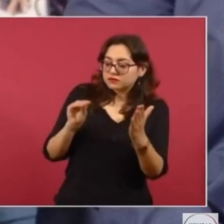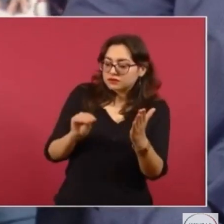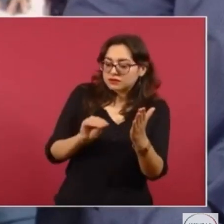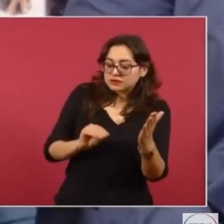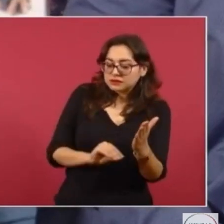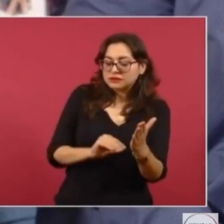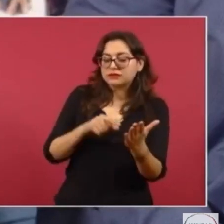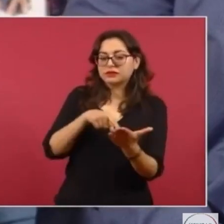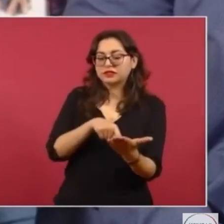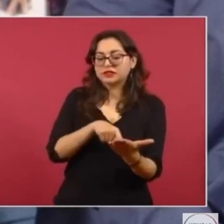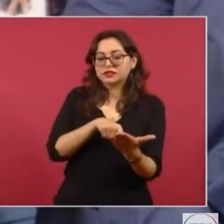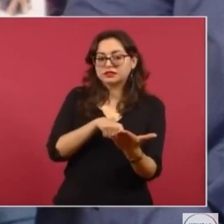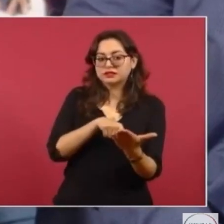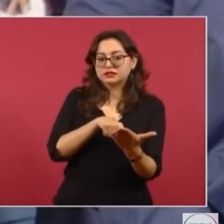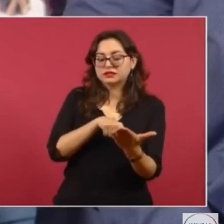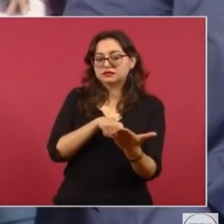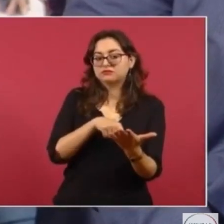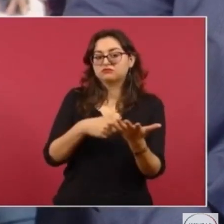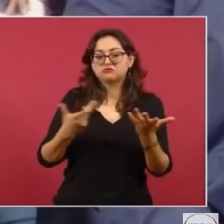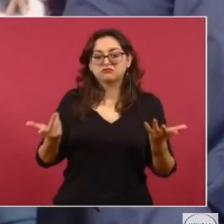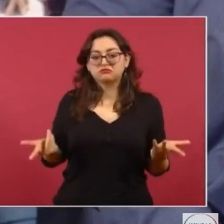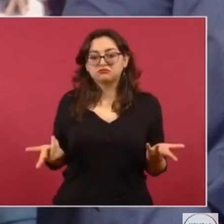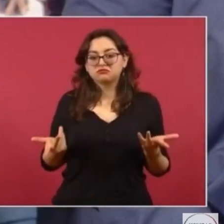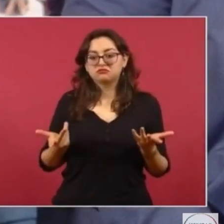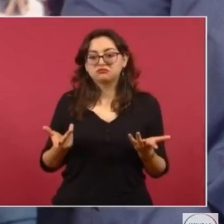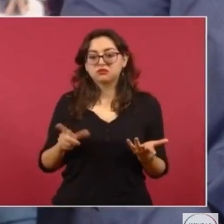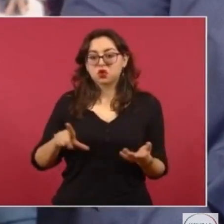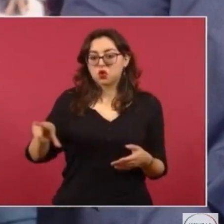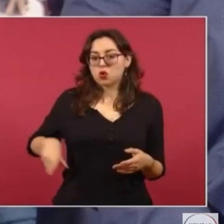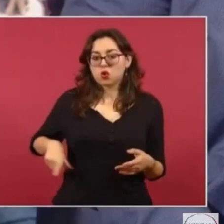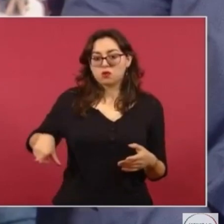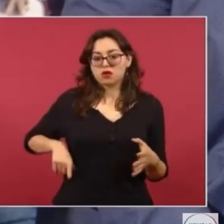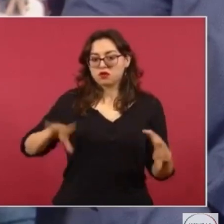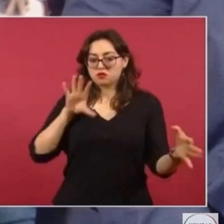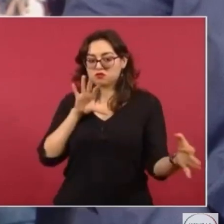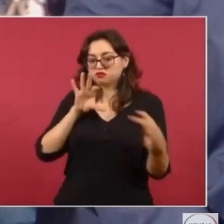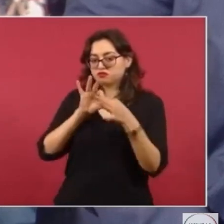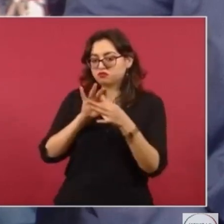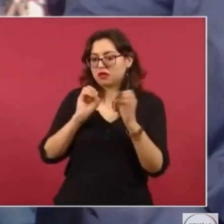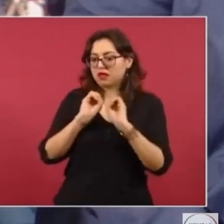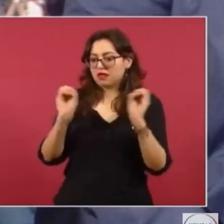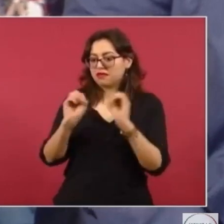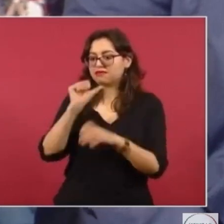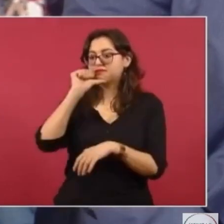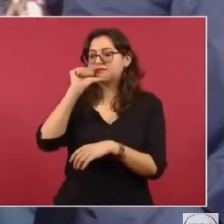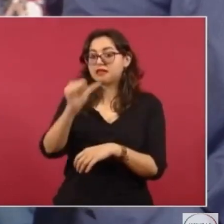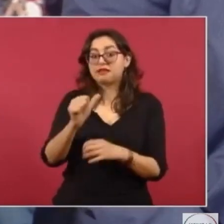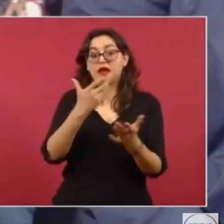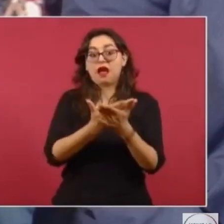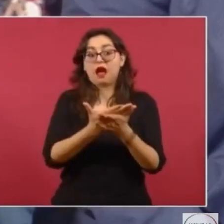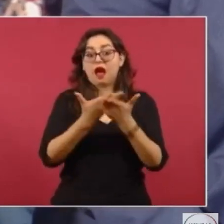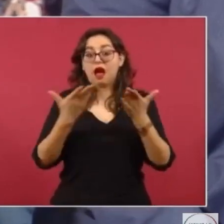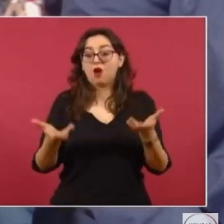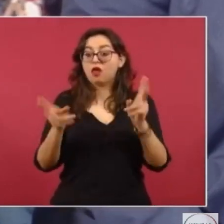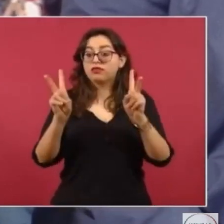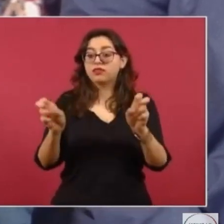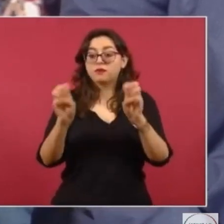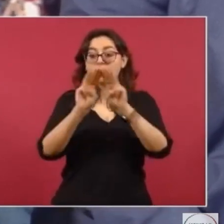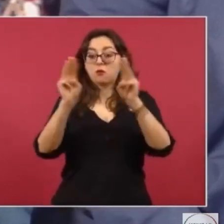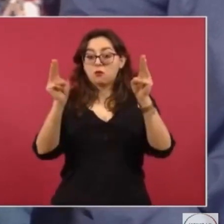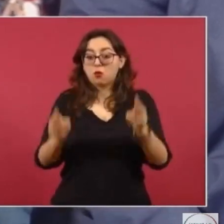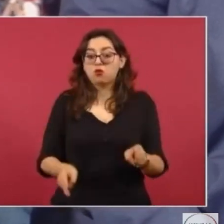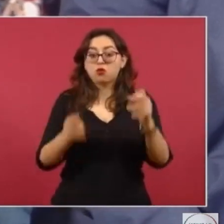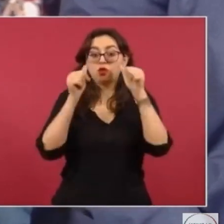actividades electorales, ya no tenían dependencia con el gobierno. Hoy, por ejemplo, los módulos de atención ciudadana van